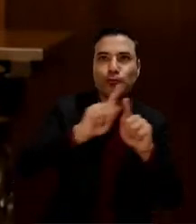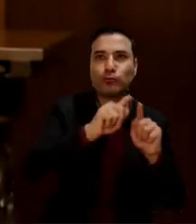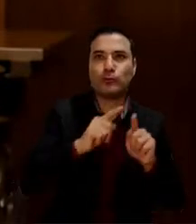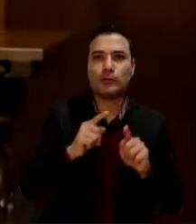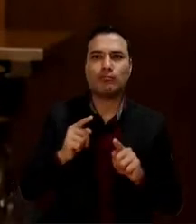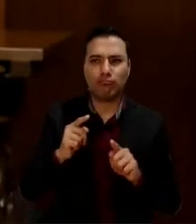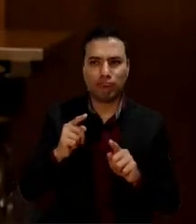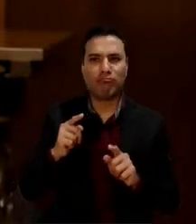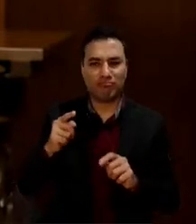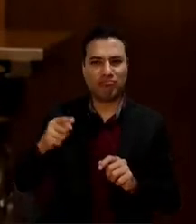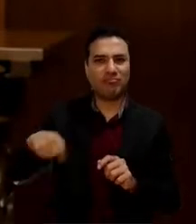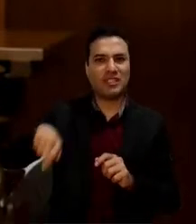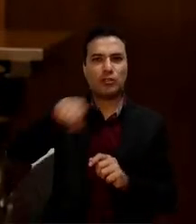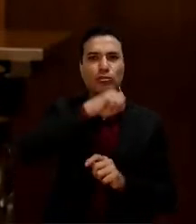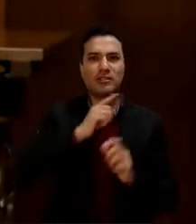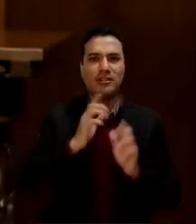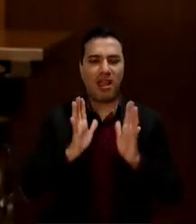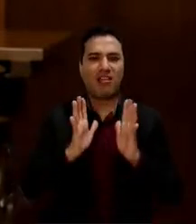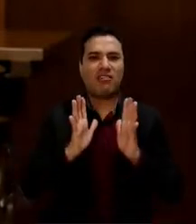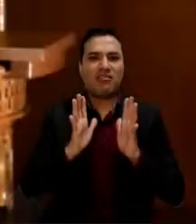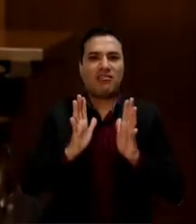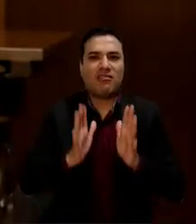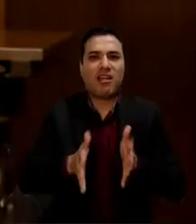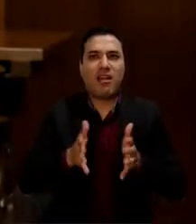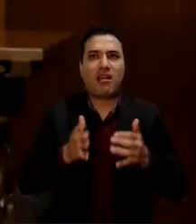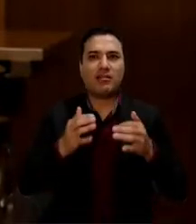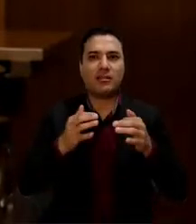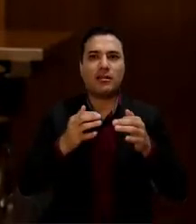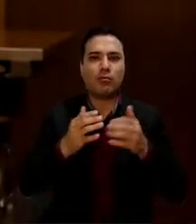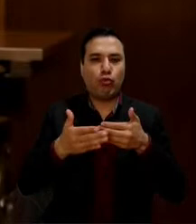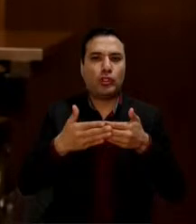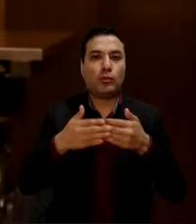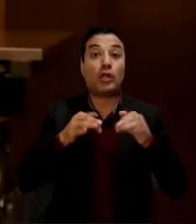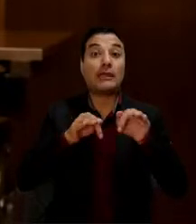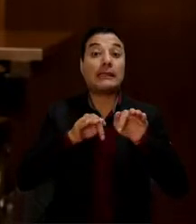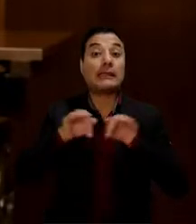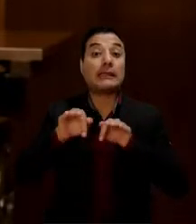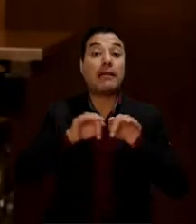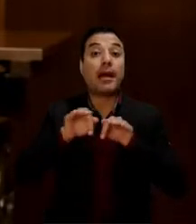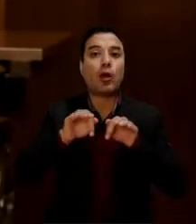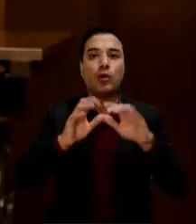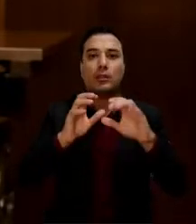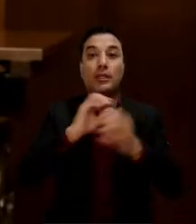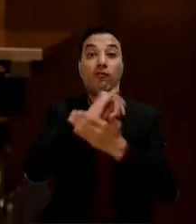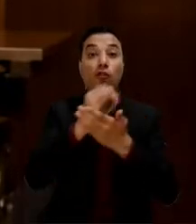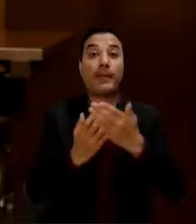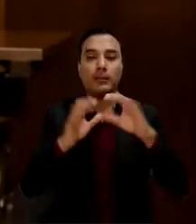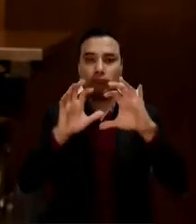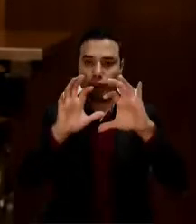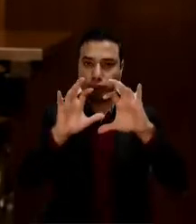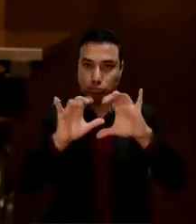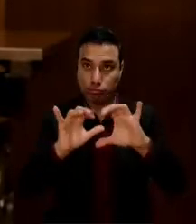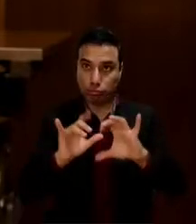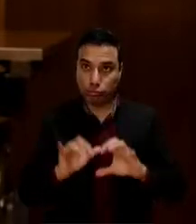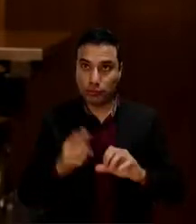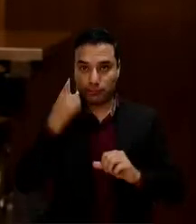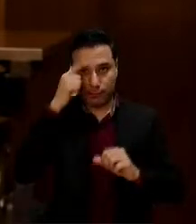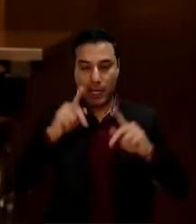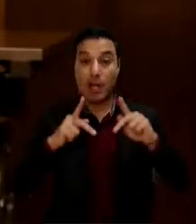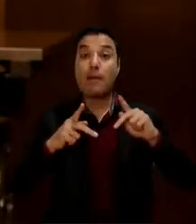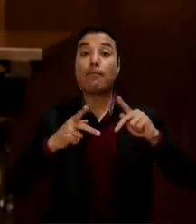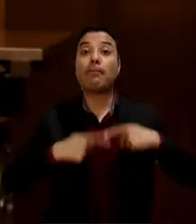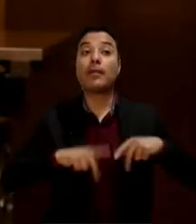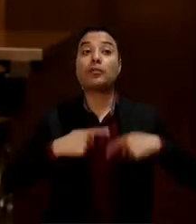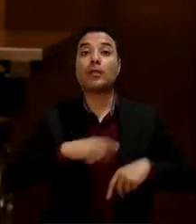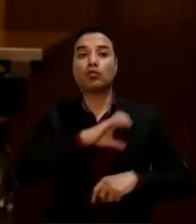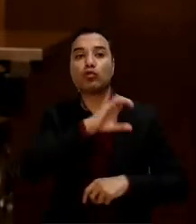están próximos a efectuar su labor de rendición de cuentas a la ciudadanía que representan. Sin